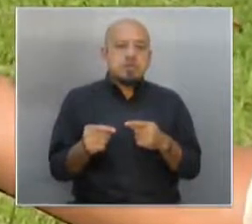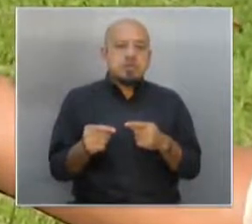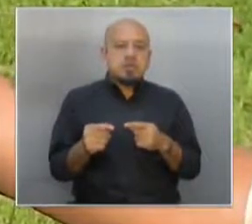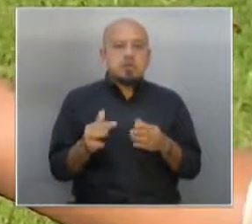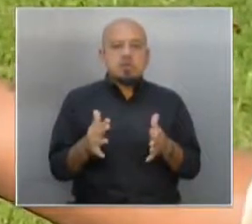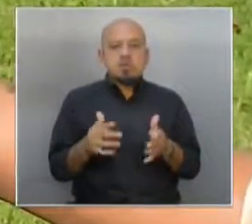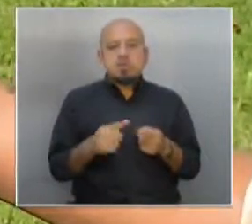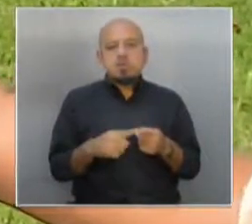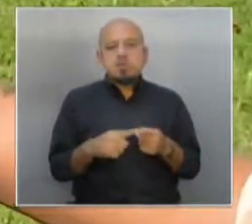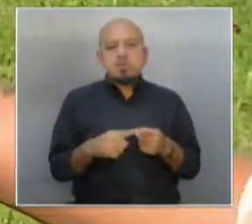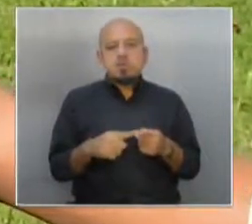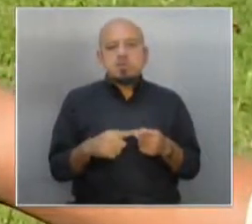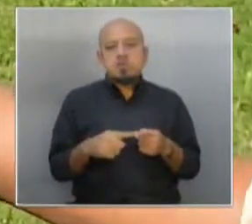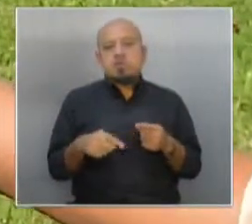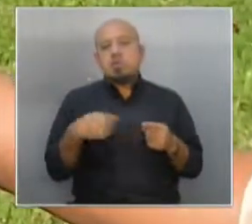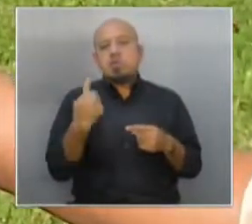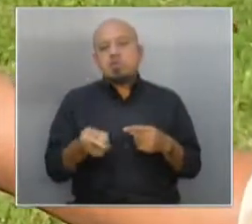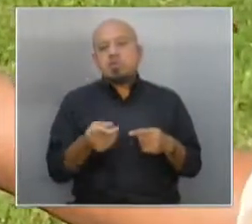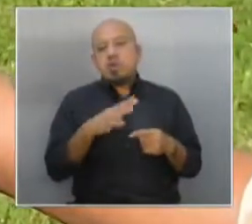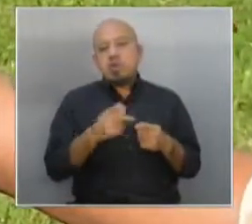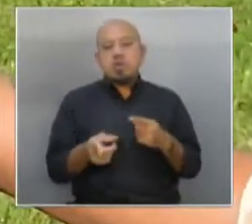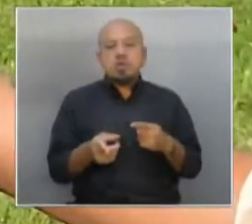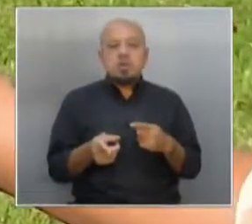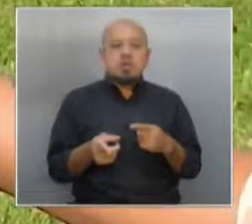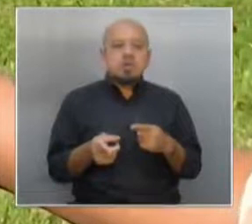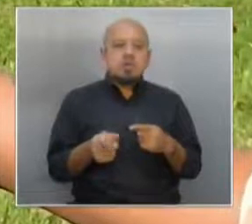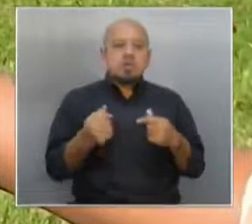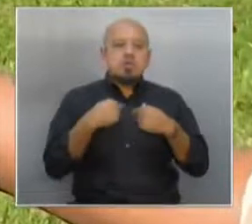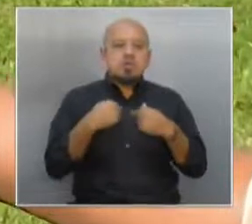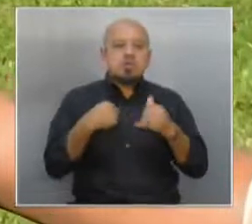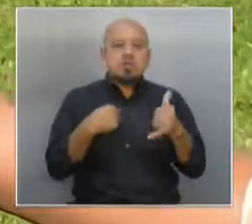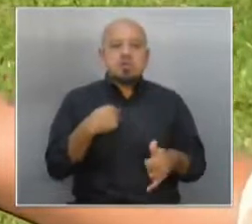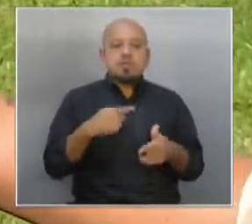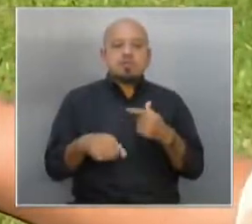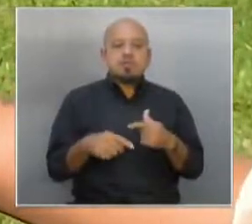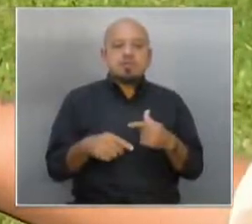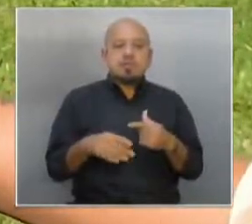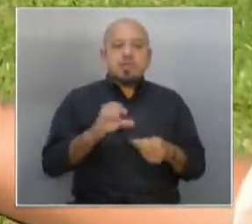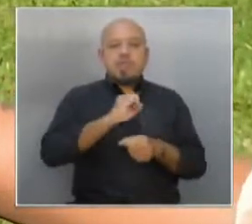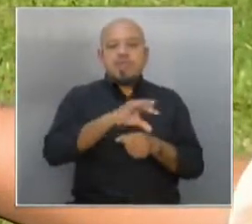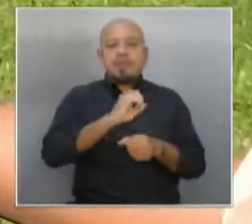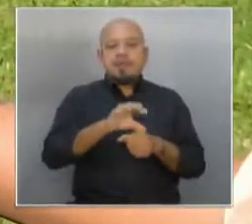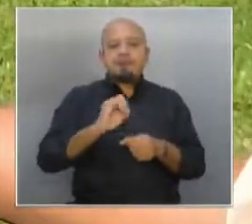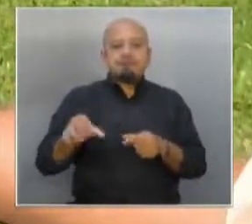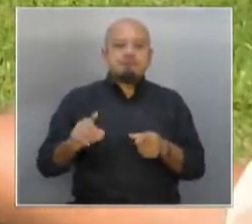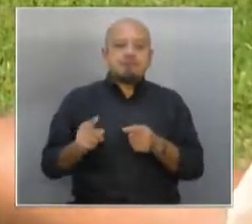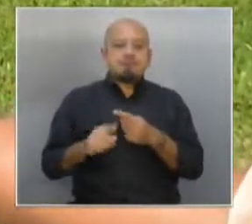más dinámico, lo que tengo yo, reparto también a puestos más